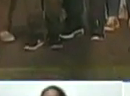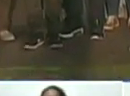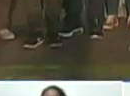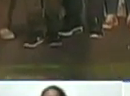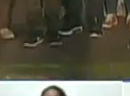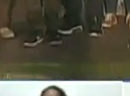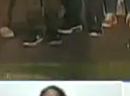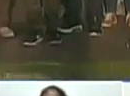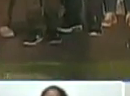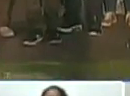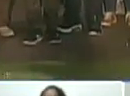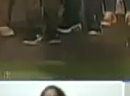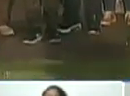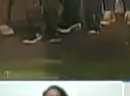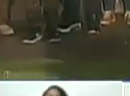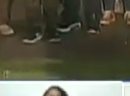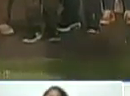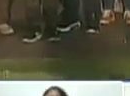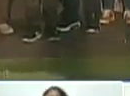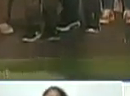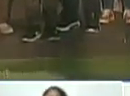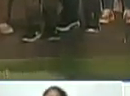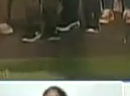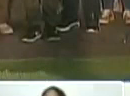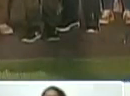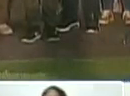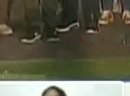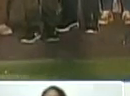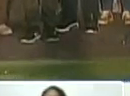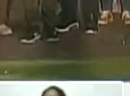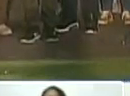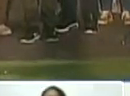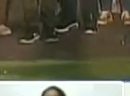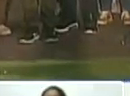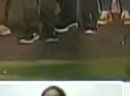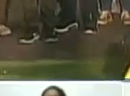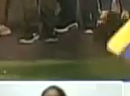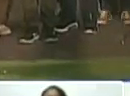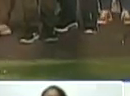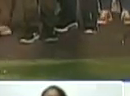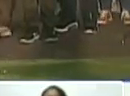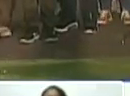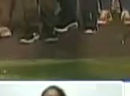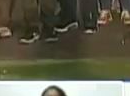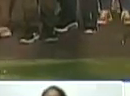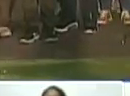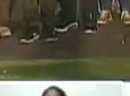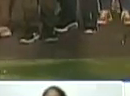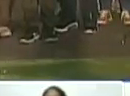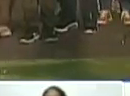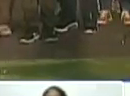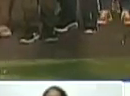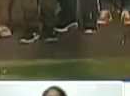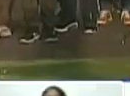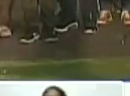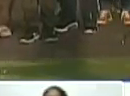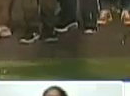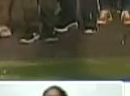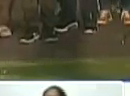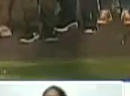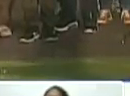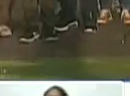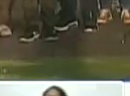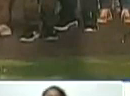Hay que construir un liderazgo unitario, Jesús, Iris, un liderazgo convocante que convoque a toda la